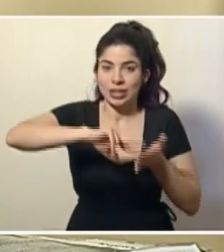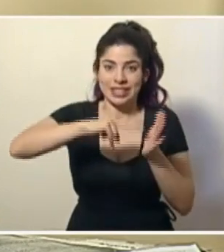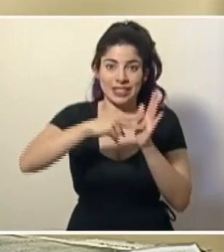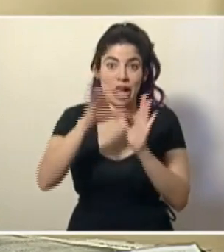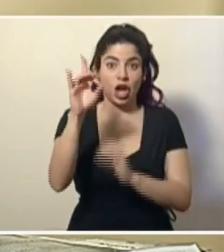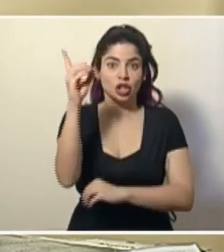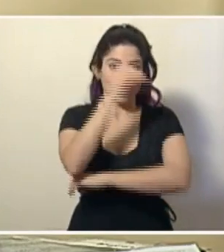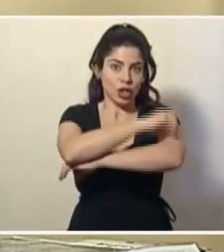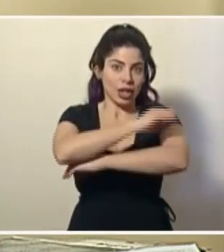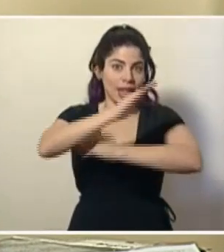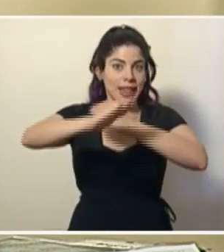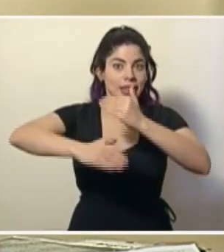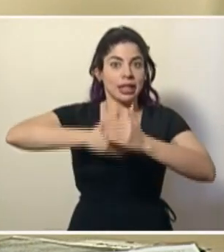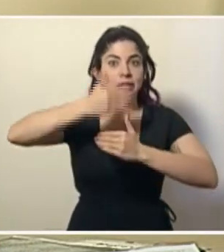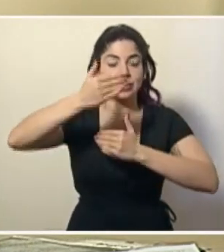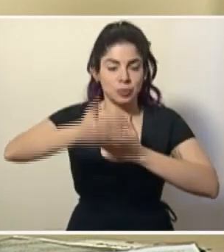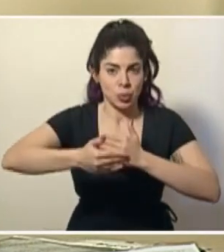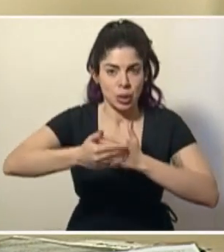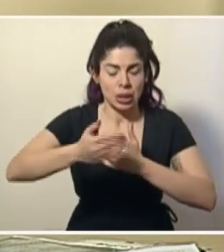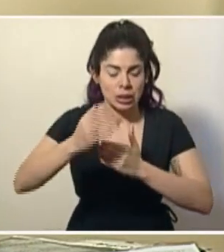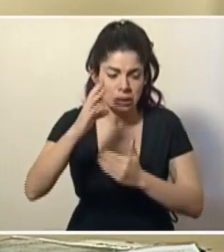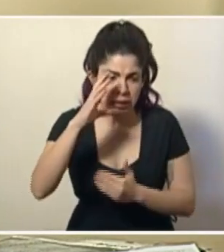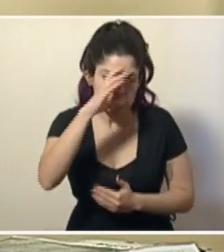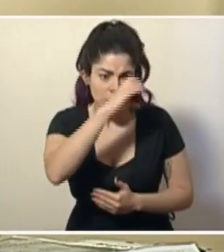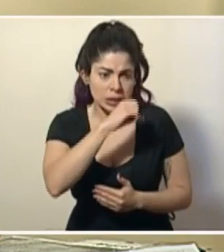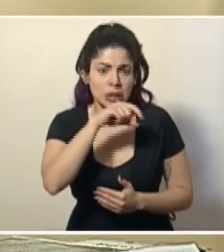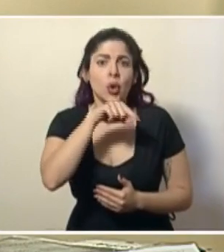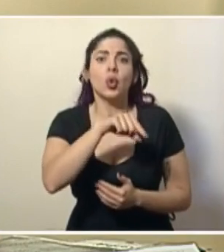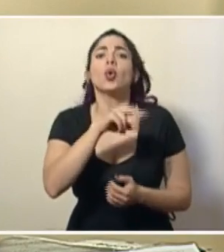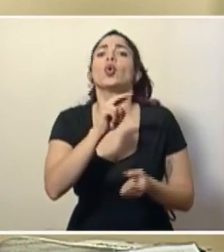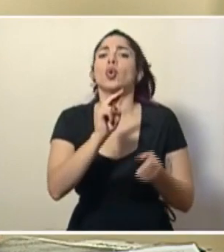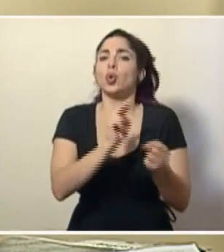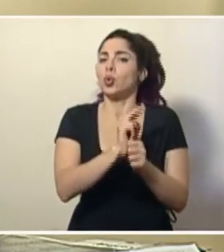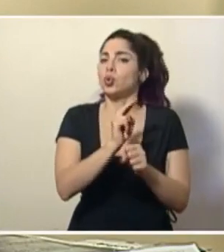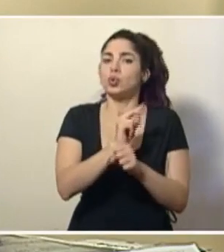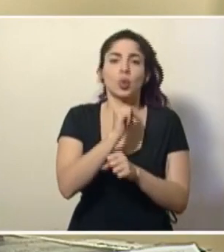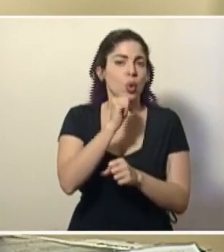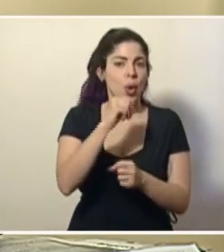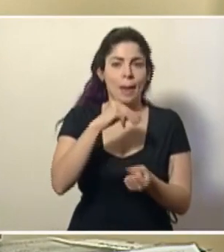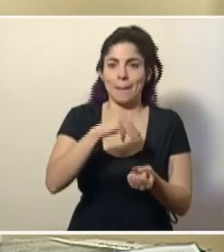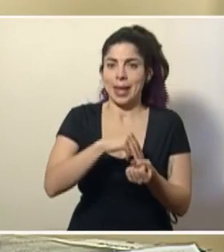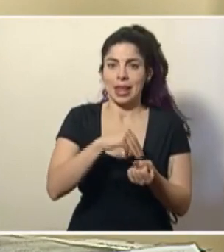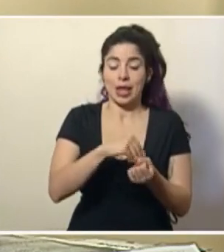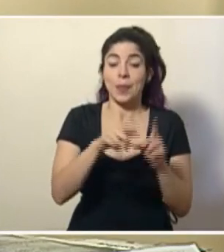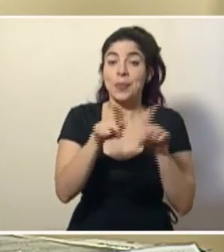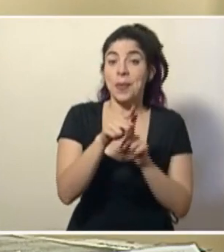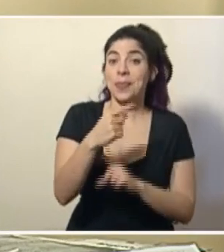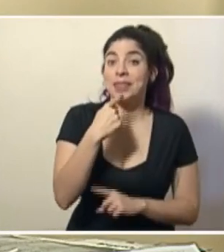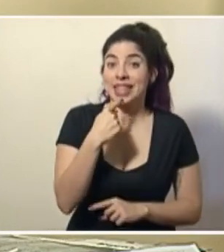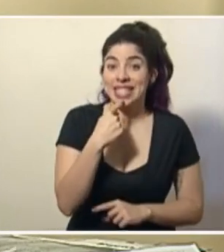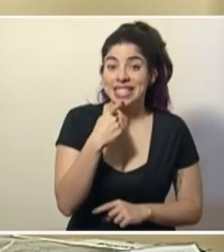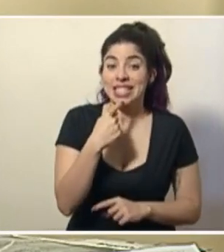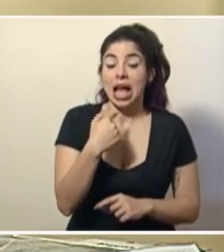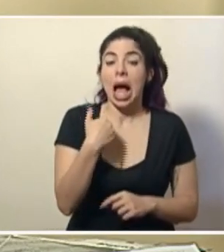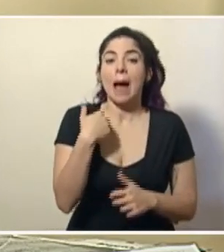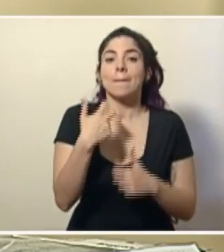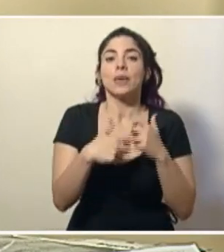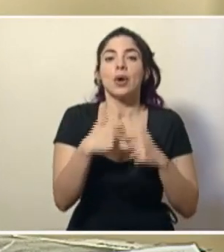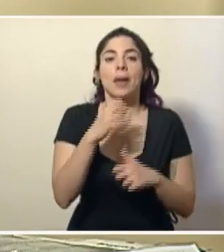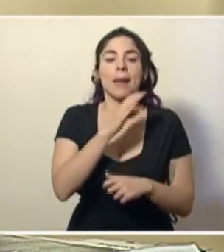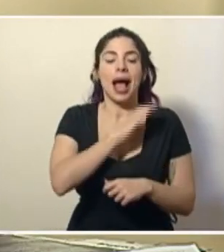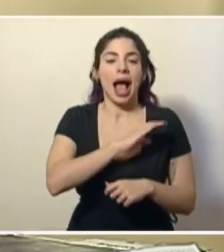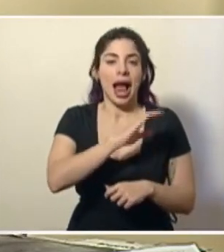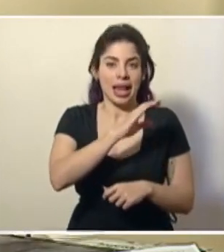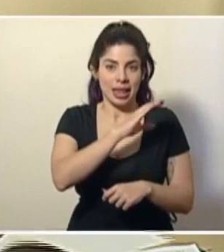de 8 días después, que ya se señala que son de uso no médico. Inclusive dice, se han dado problemas de